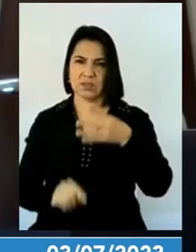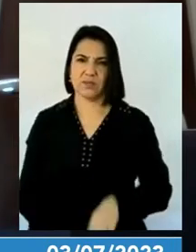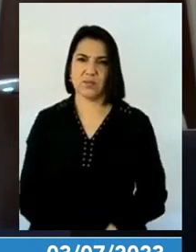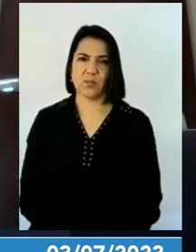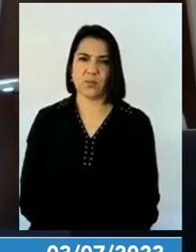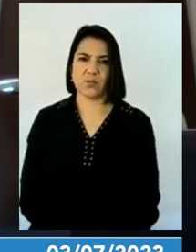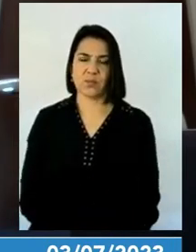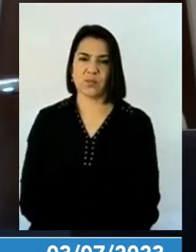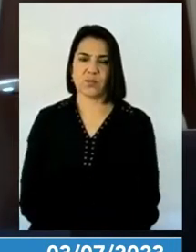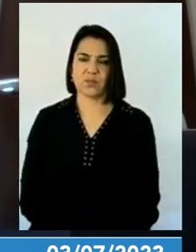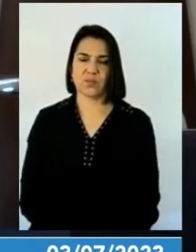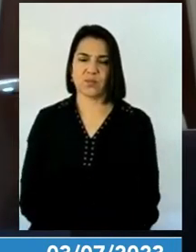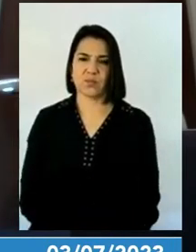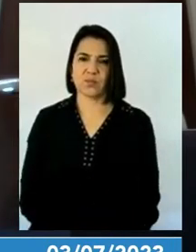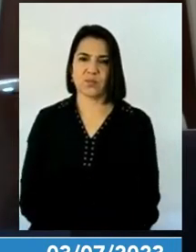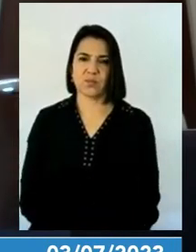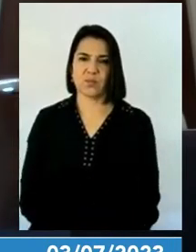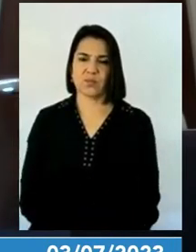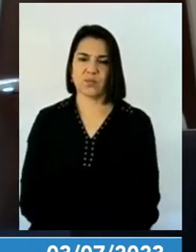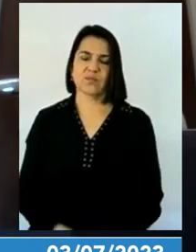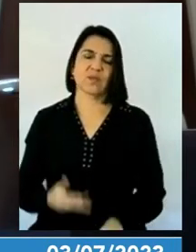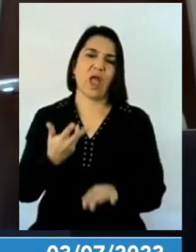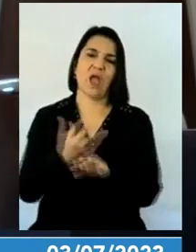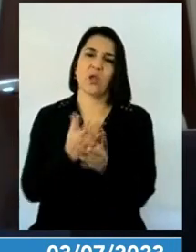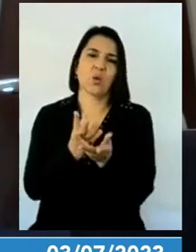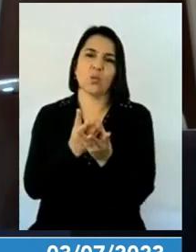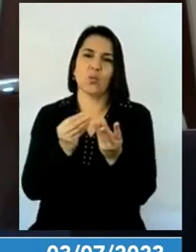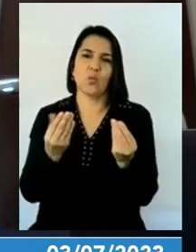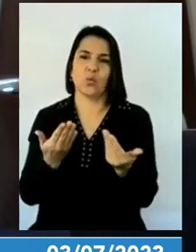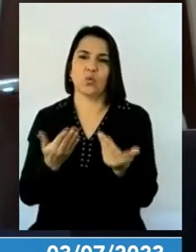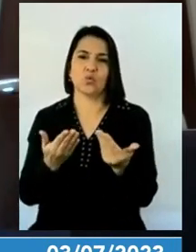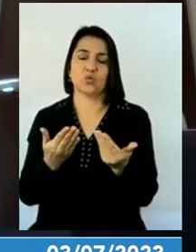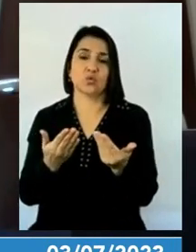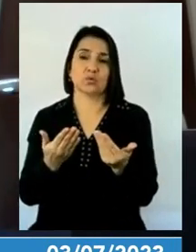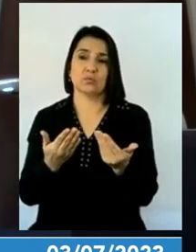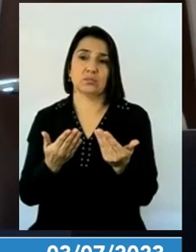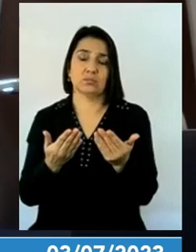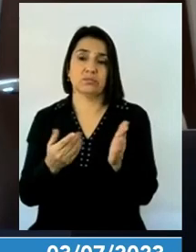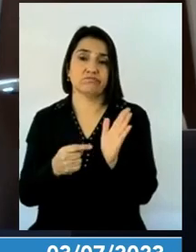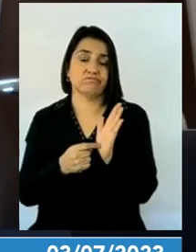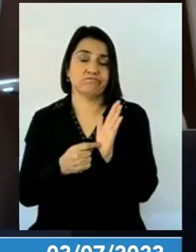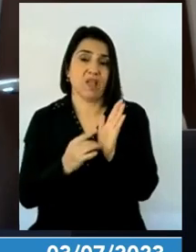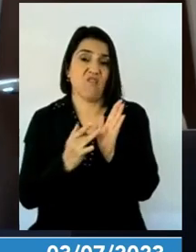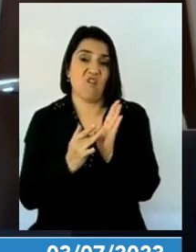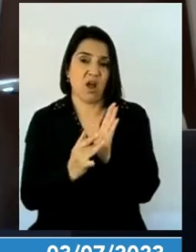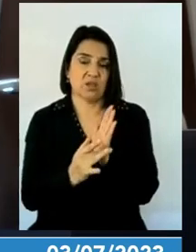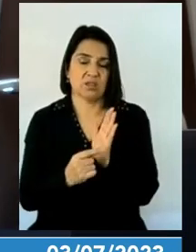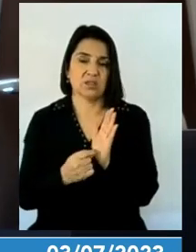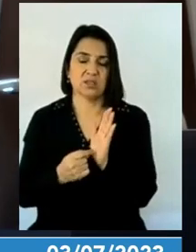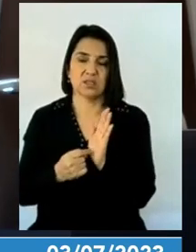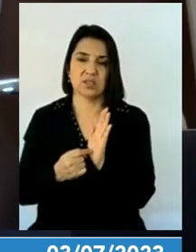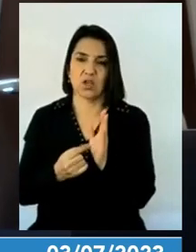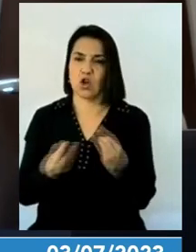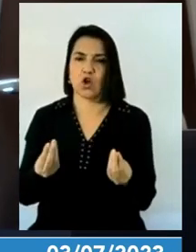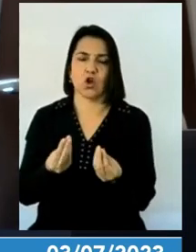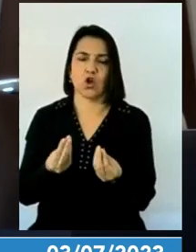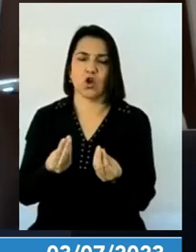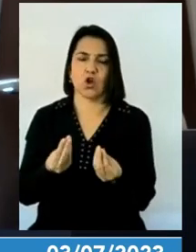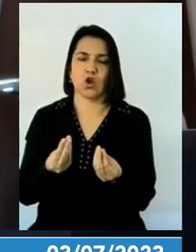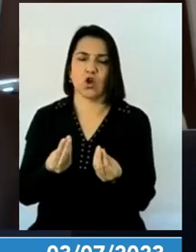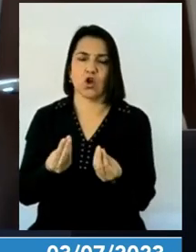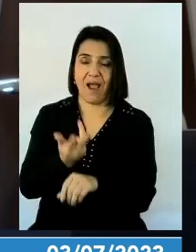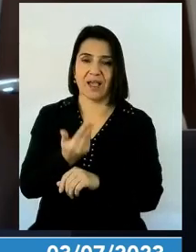están relacionados, bueno, hay muchas cosas que están en el vacío, como el hecho mismo de que en definitiva hay también